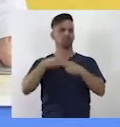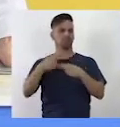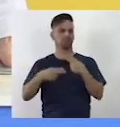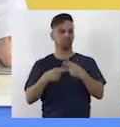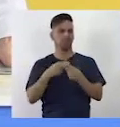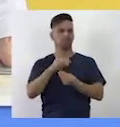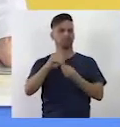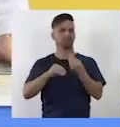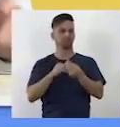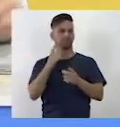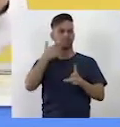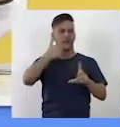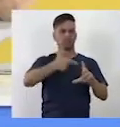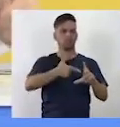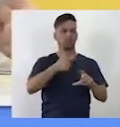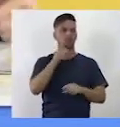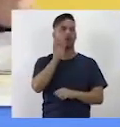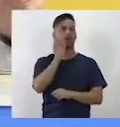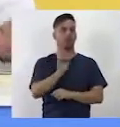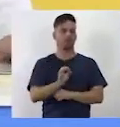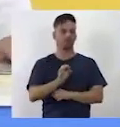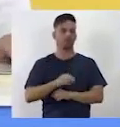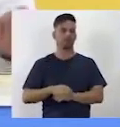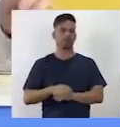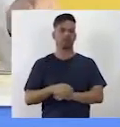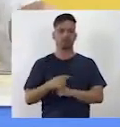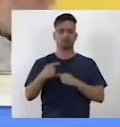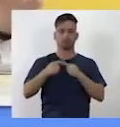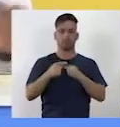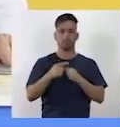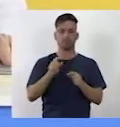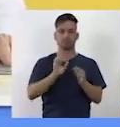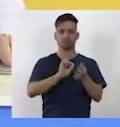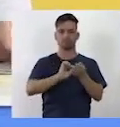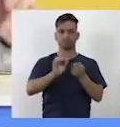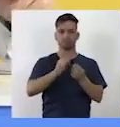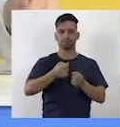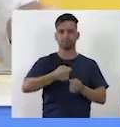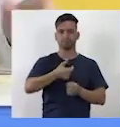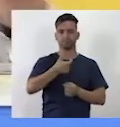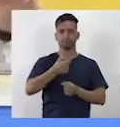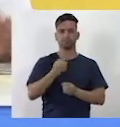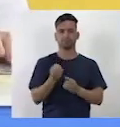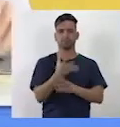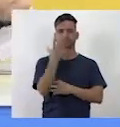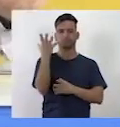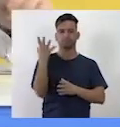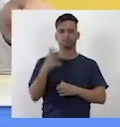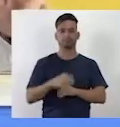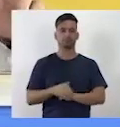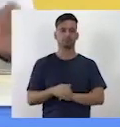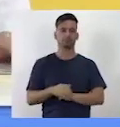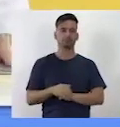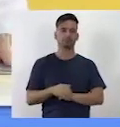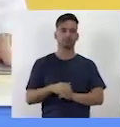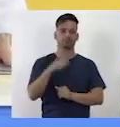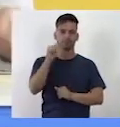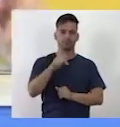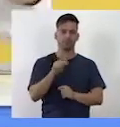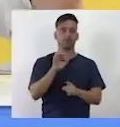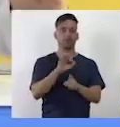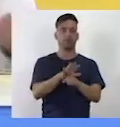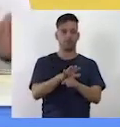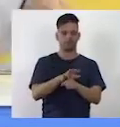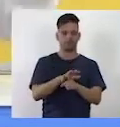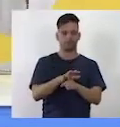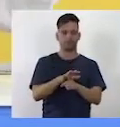gasolina acercarle un punto de inicio un fósforo bien una fosforera una chispa eléctrica y